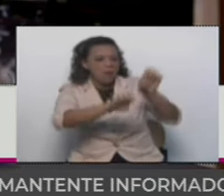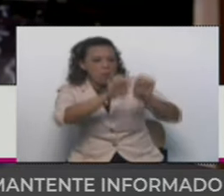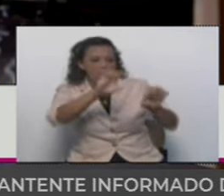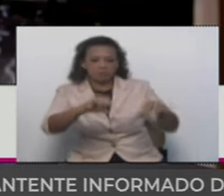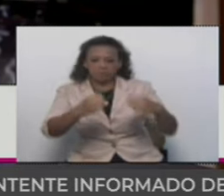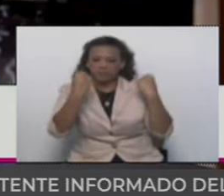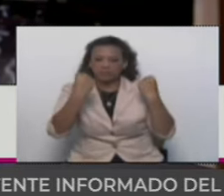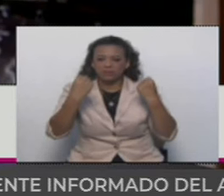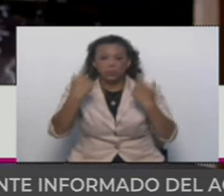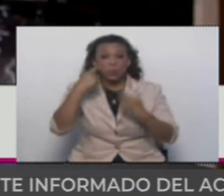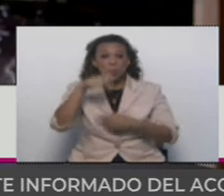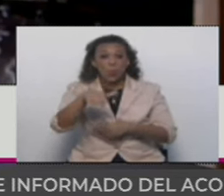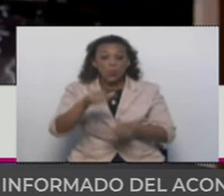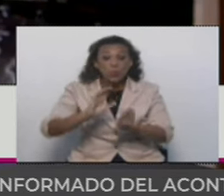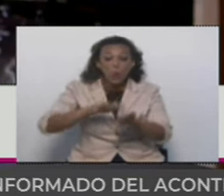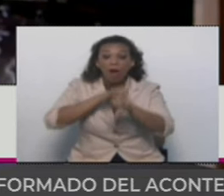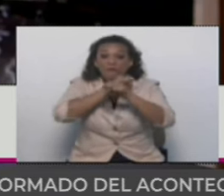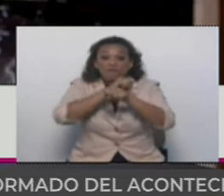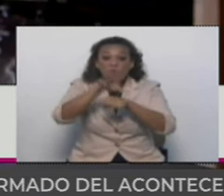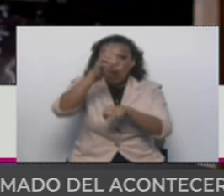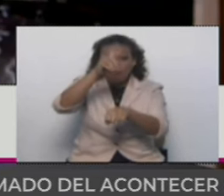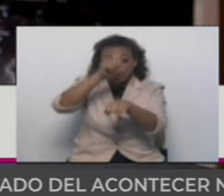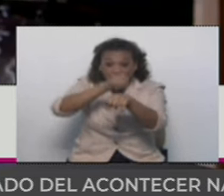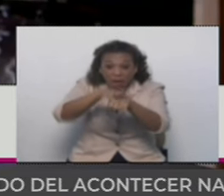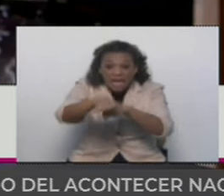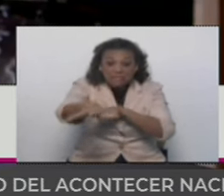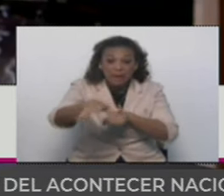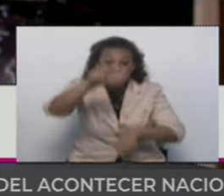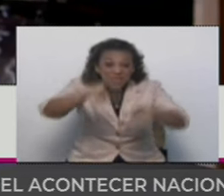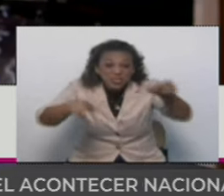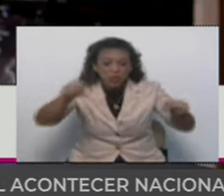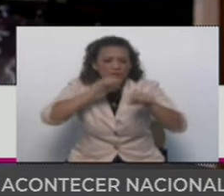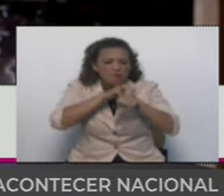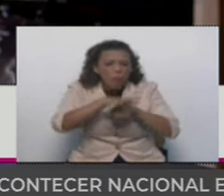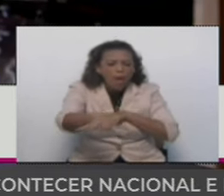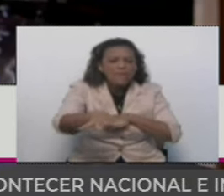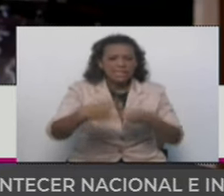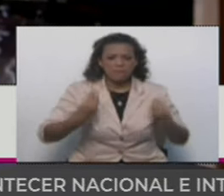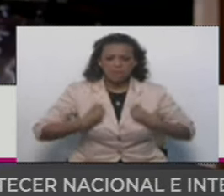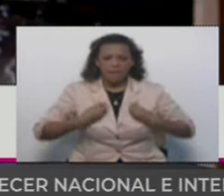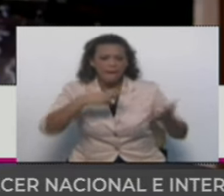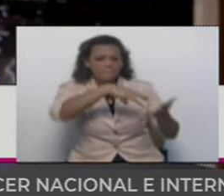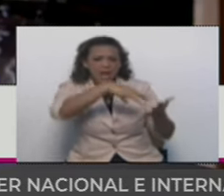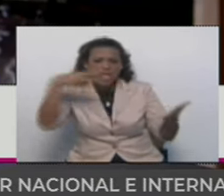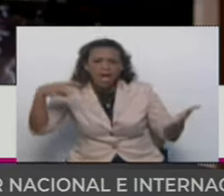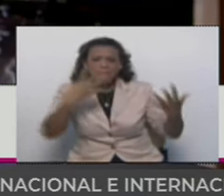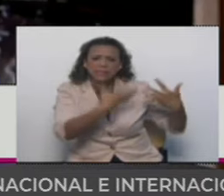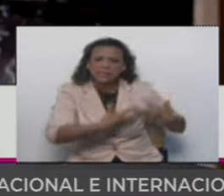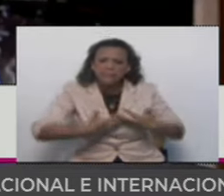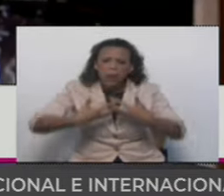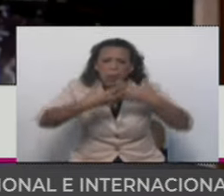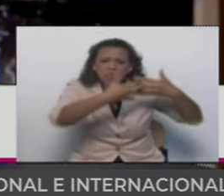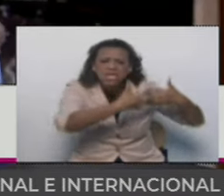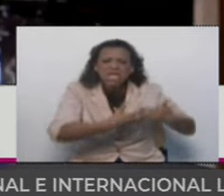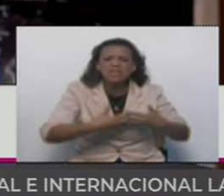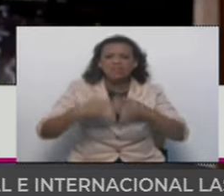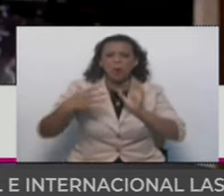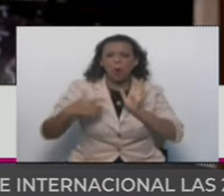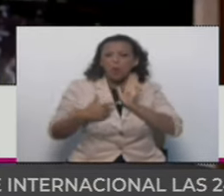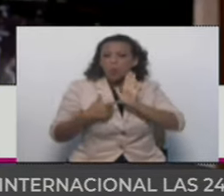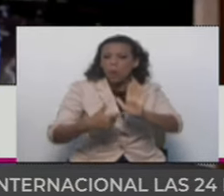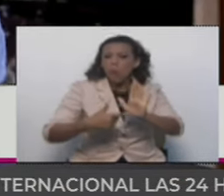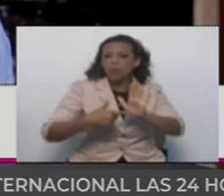mundo. Fue la vez que los influencers empezaron a convocar, creyendo los influencers que porque alguien los sigue, porque presenta buena